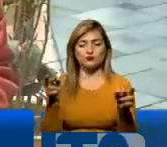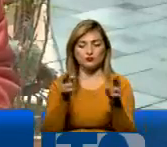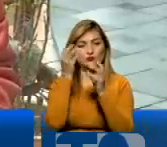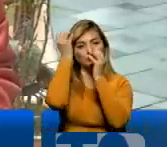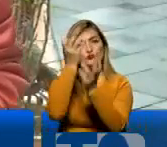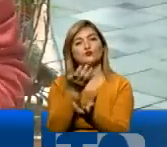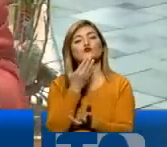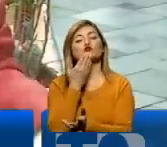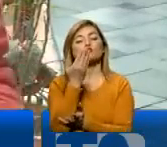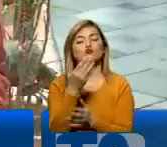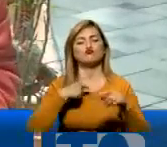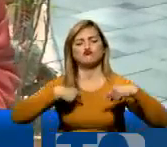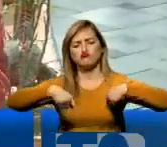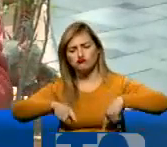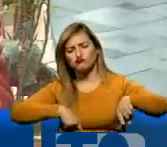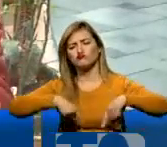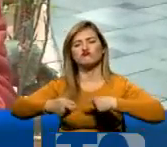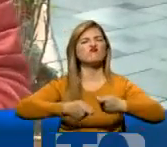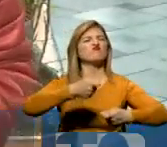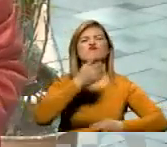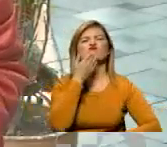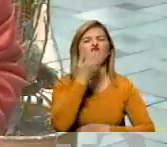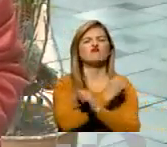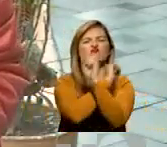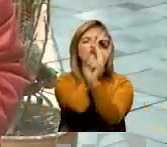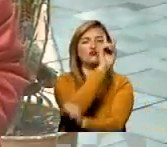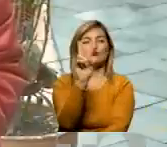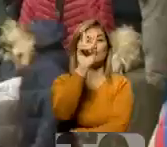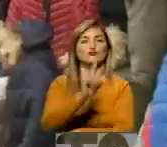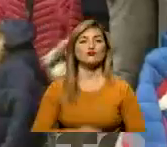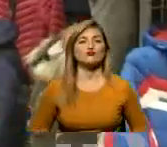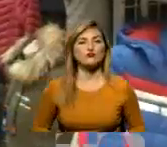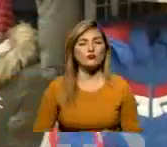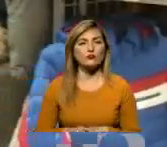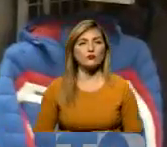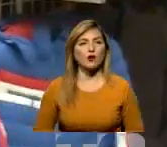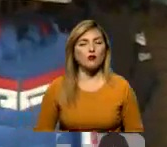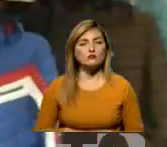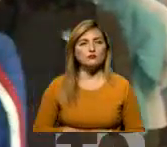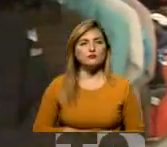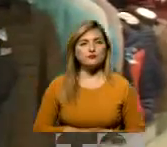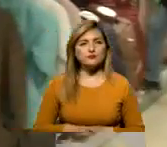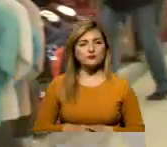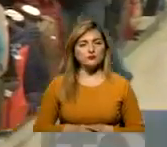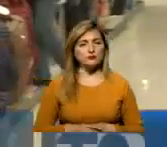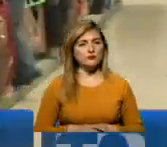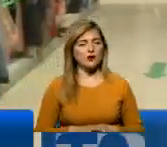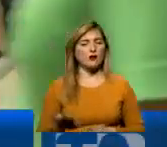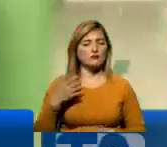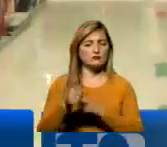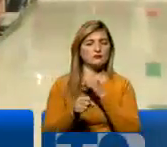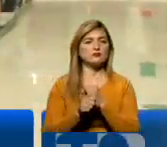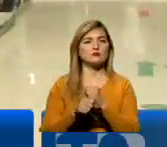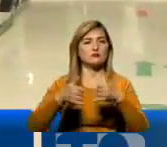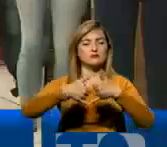para que vean cómo fue el movimiento comercial durante la mañana de este Viernes Negro. A diferencia de otros años, ahora